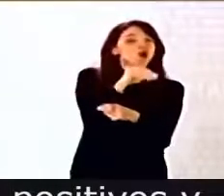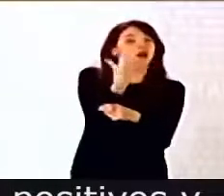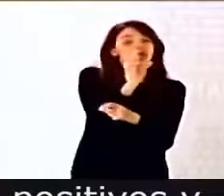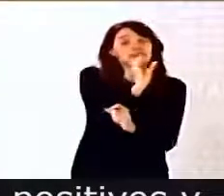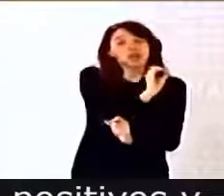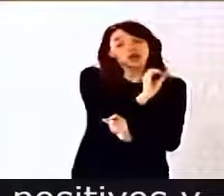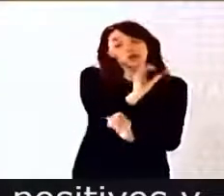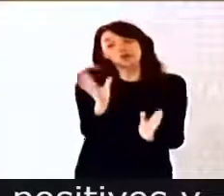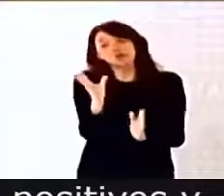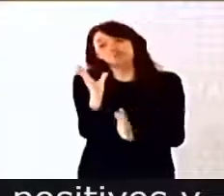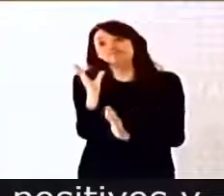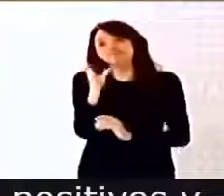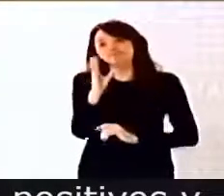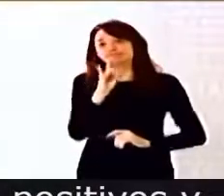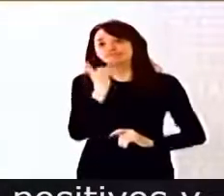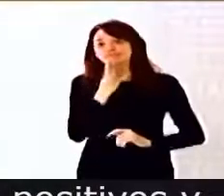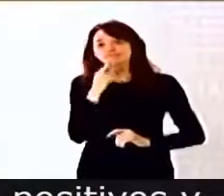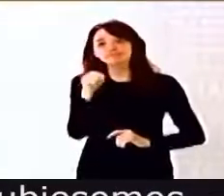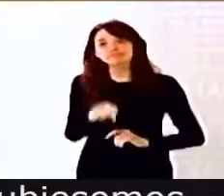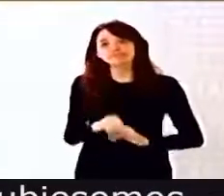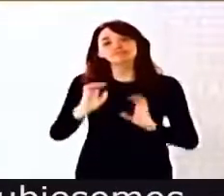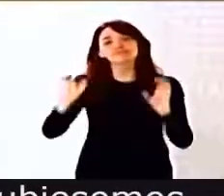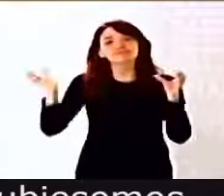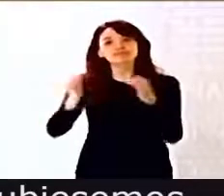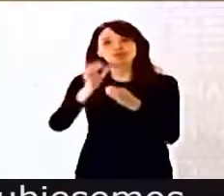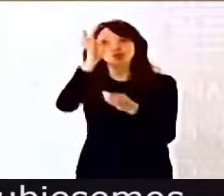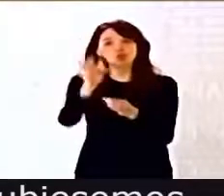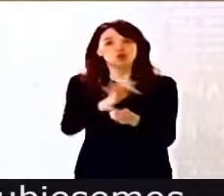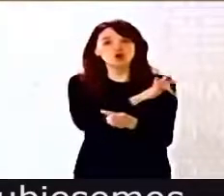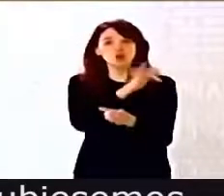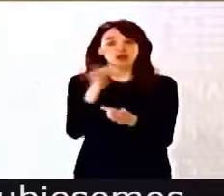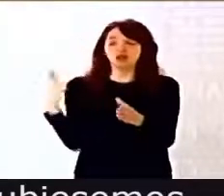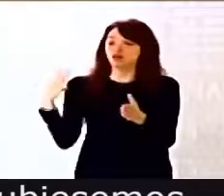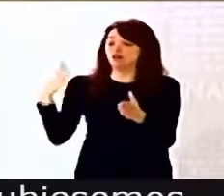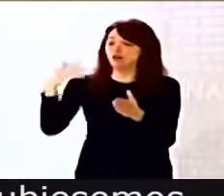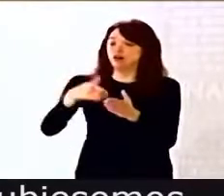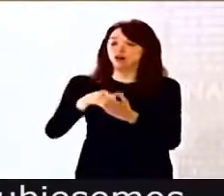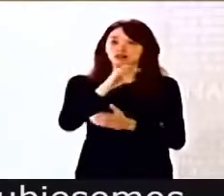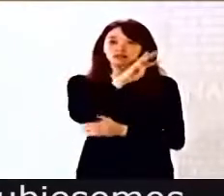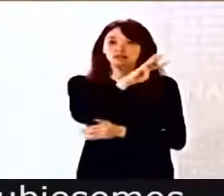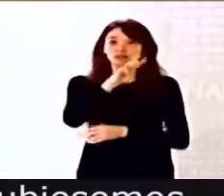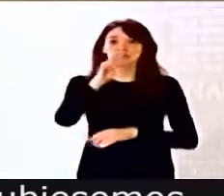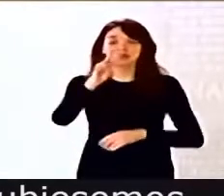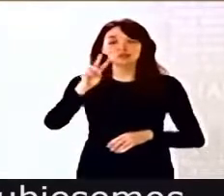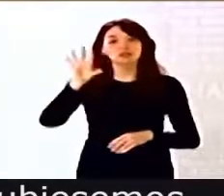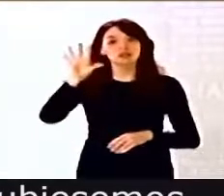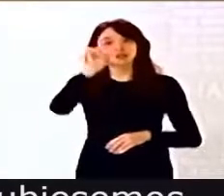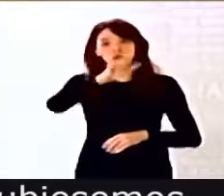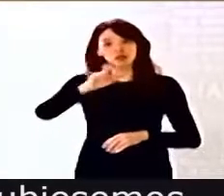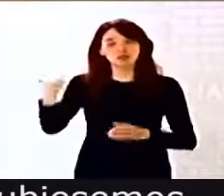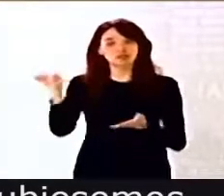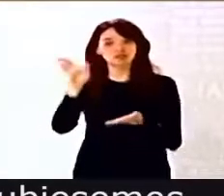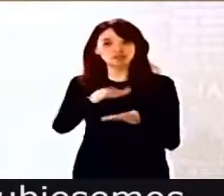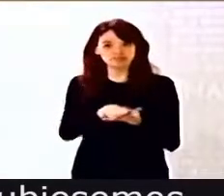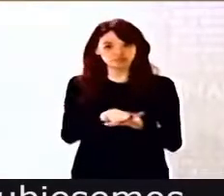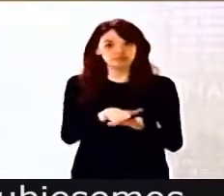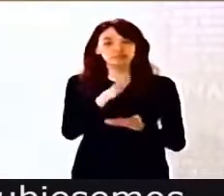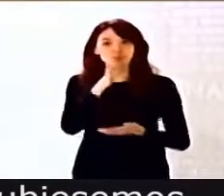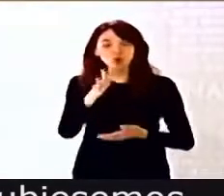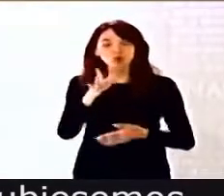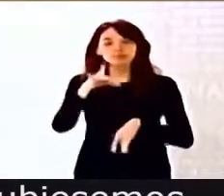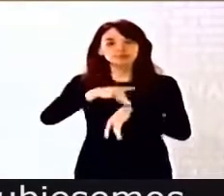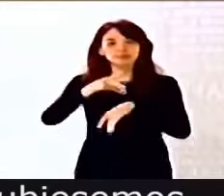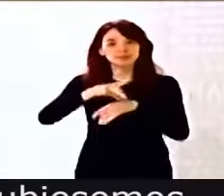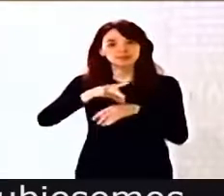que, desgraciadamente, han sido en el total del periodo 325 pacientes fallecidos positivos